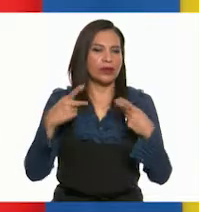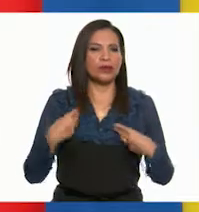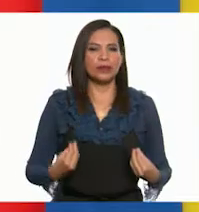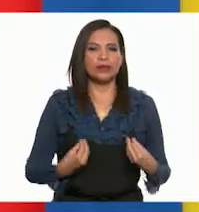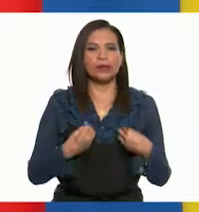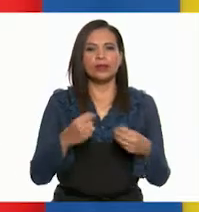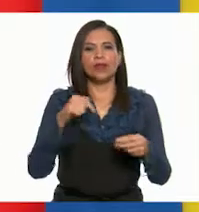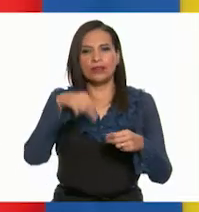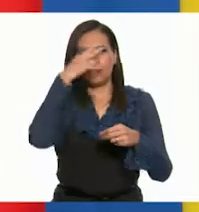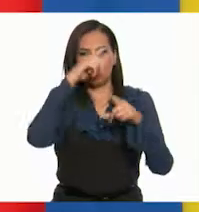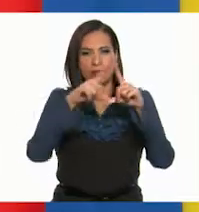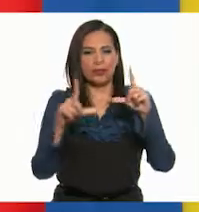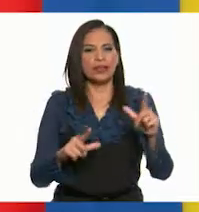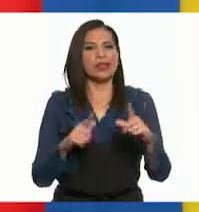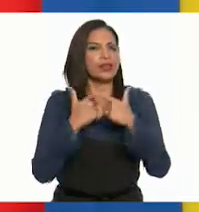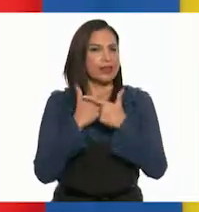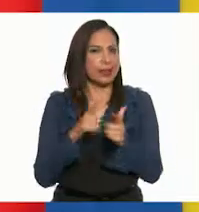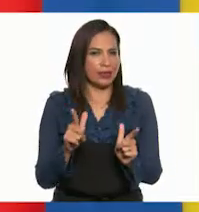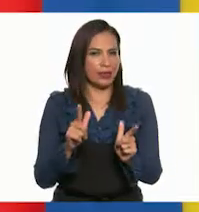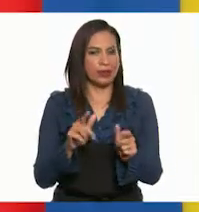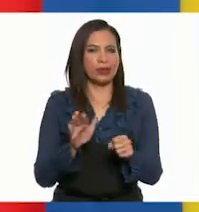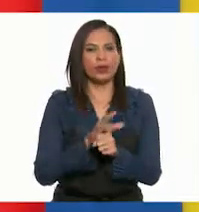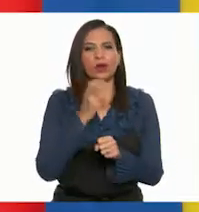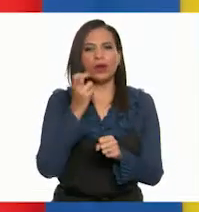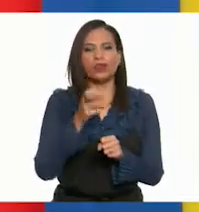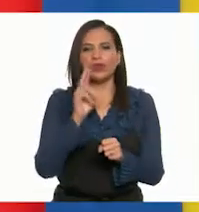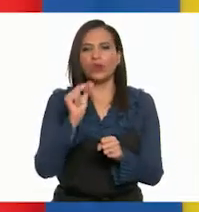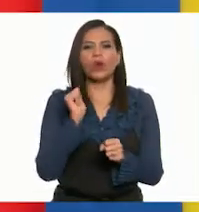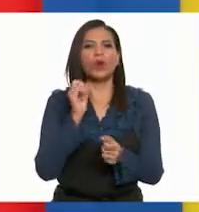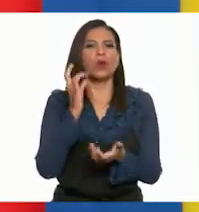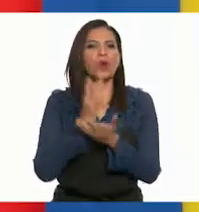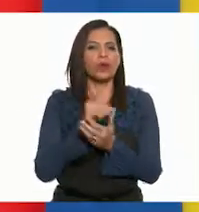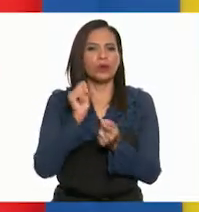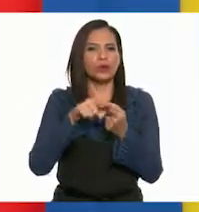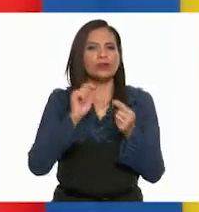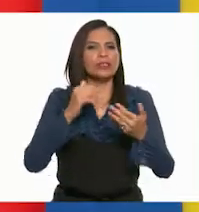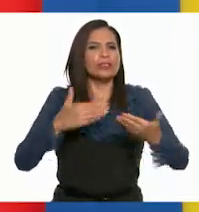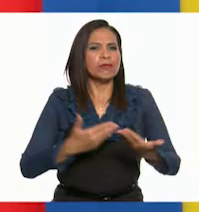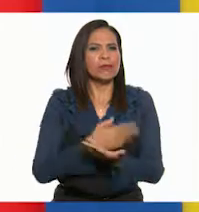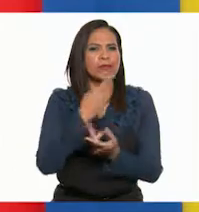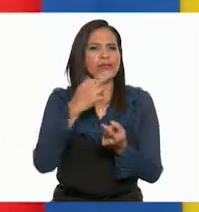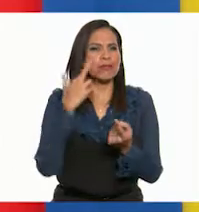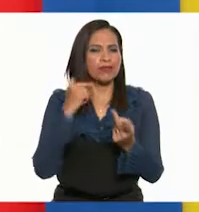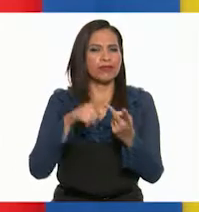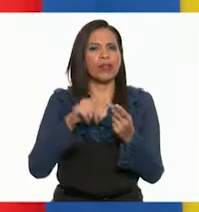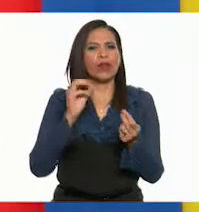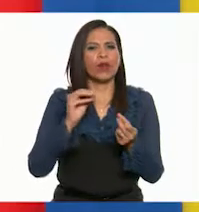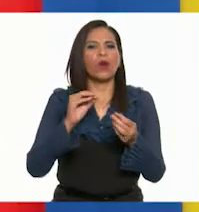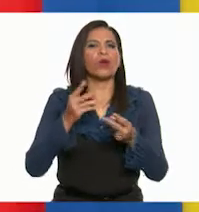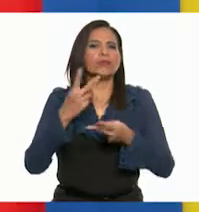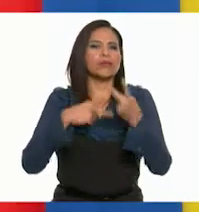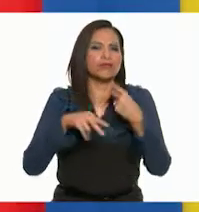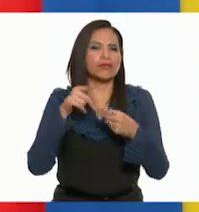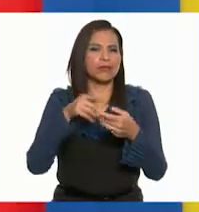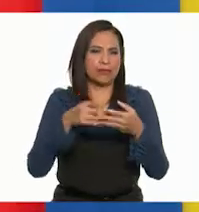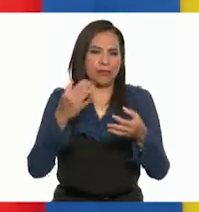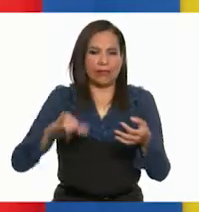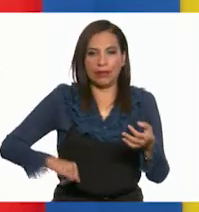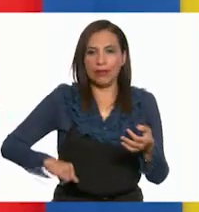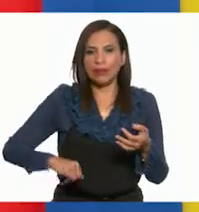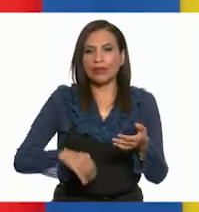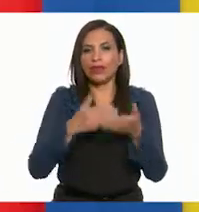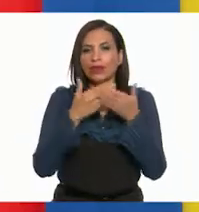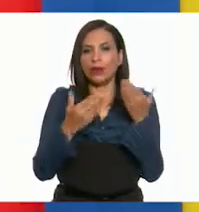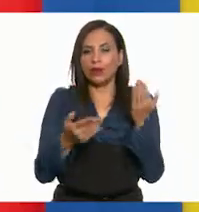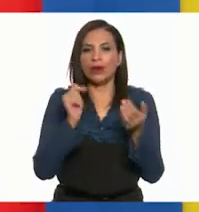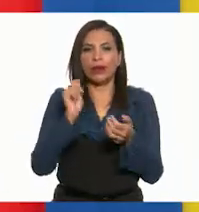de la Nueva España fueran libres y que ésta no dependiera de su casta u origen. Y qué interesante que ahora se refieran a